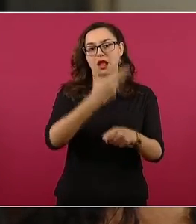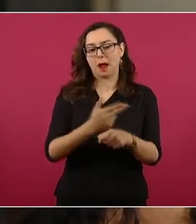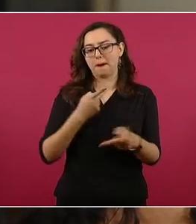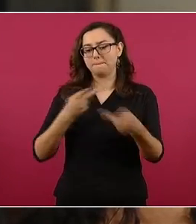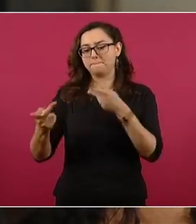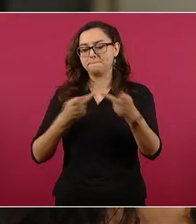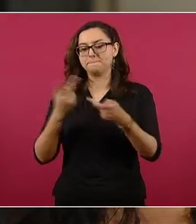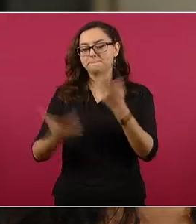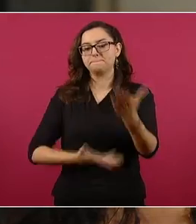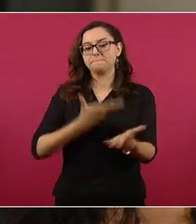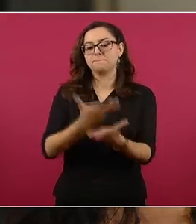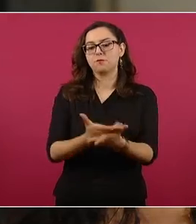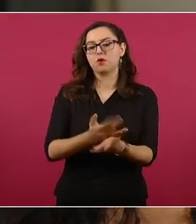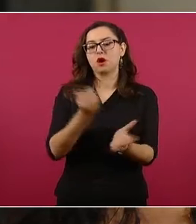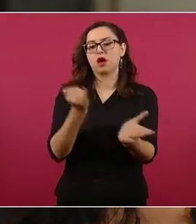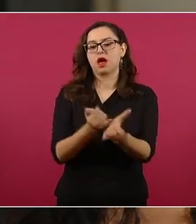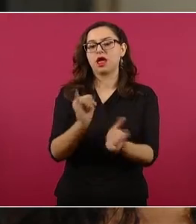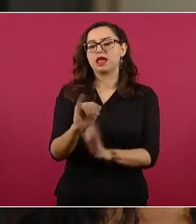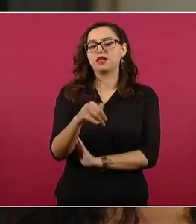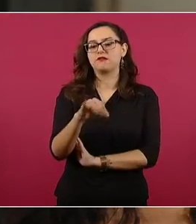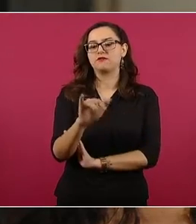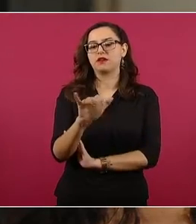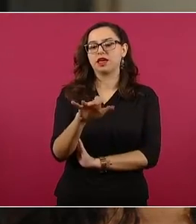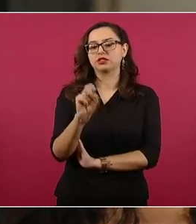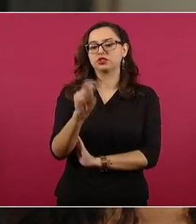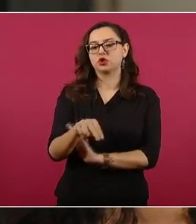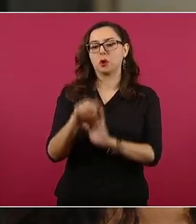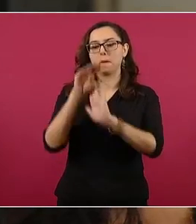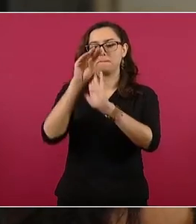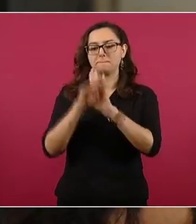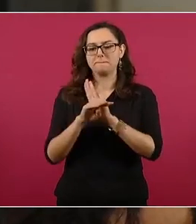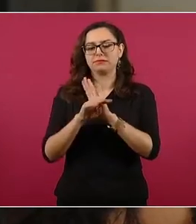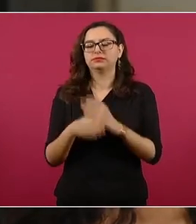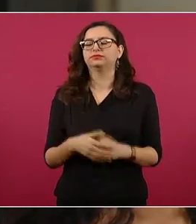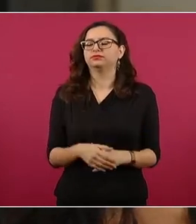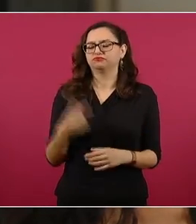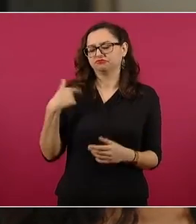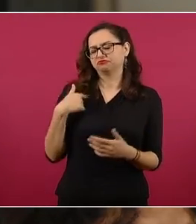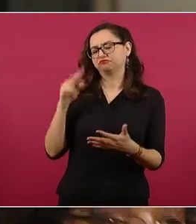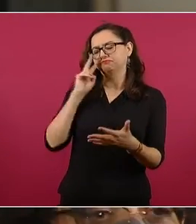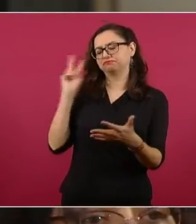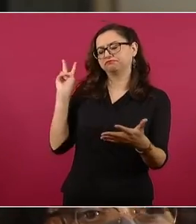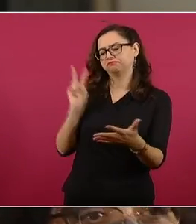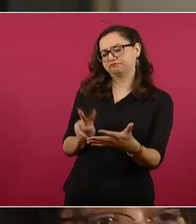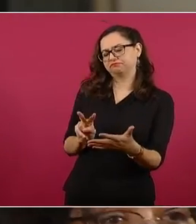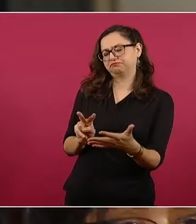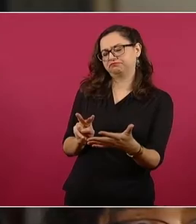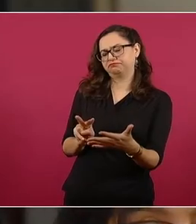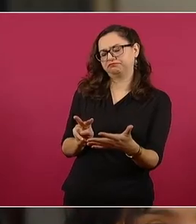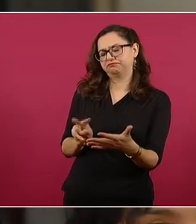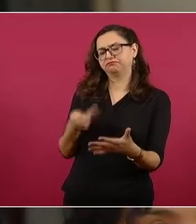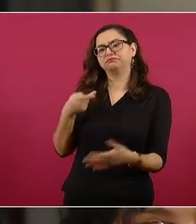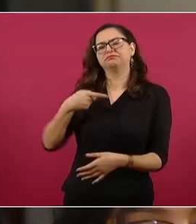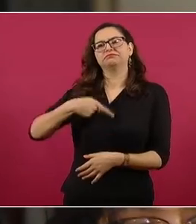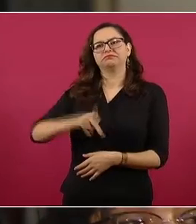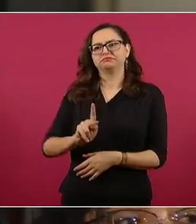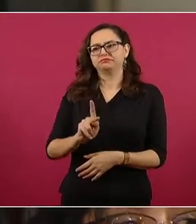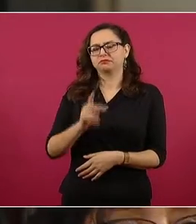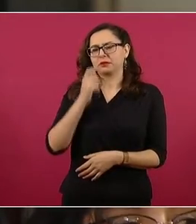atención que si se está viendo por el maíz blanco, somos, por así